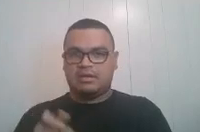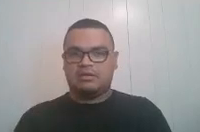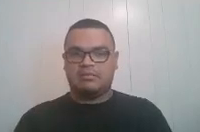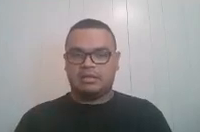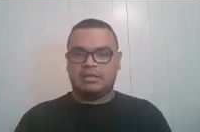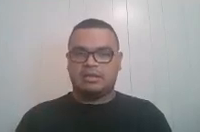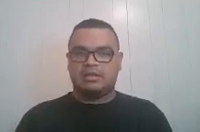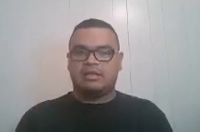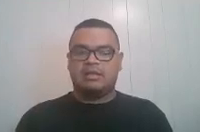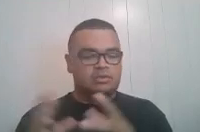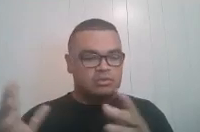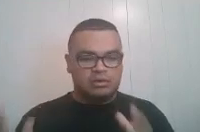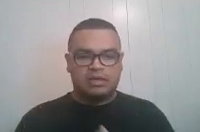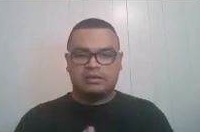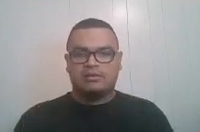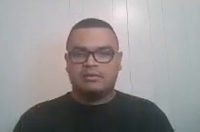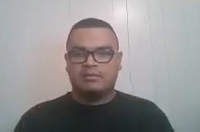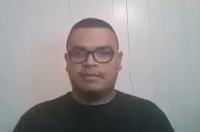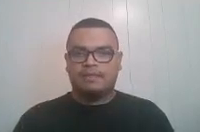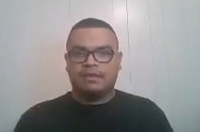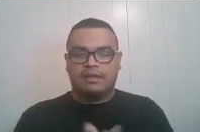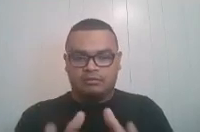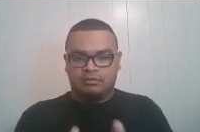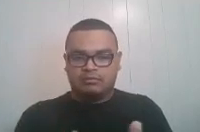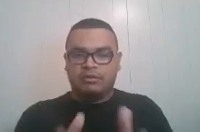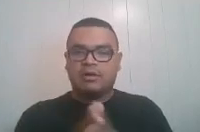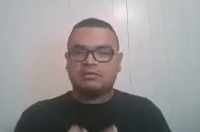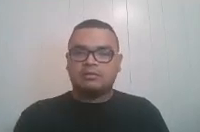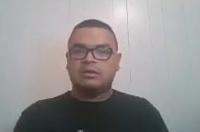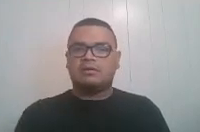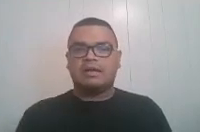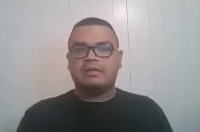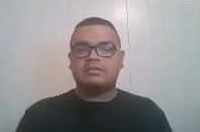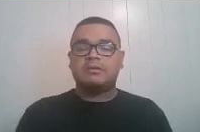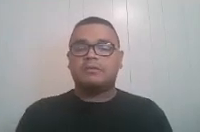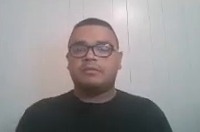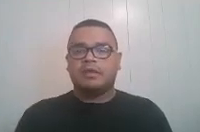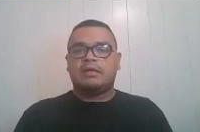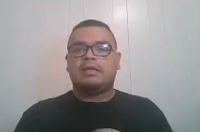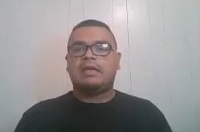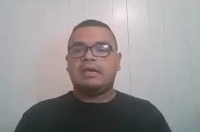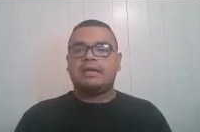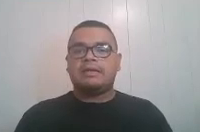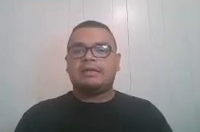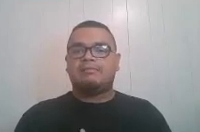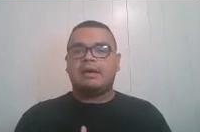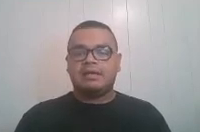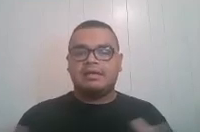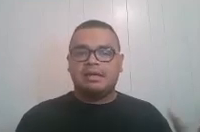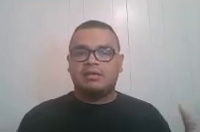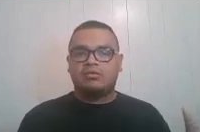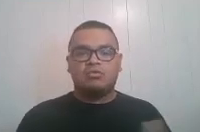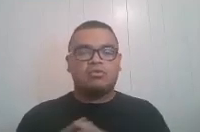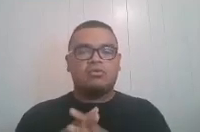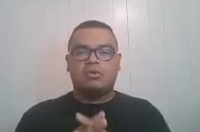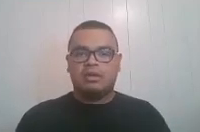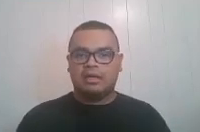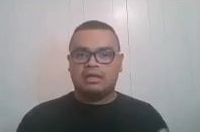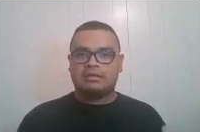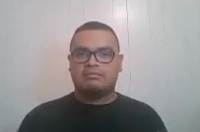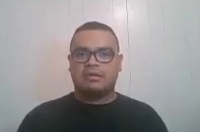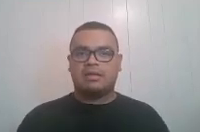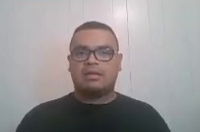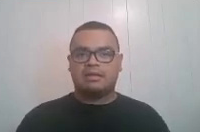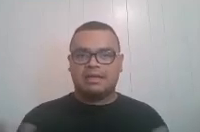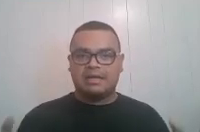intercesora, ¿verdad? Eso es lo que él dijo. Nuestro amigo católico ha dicho que María no